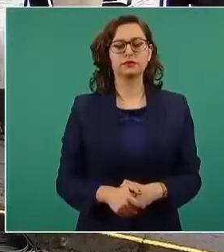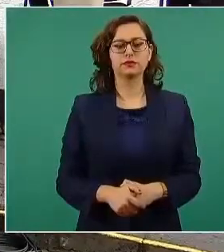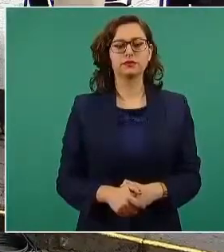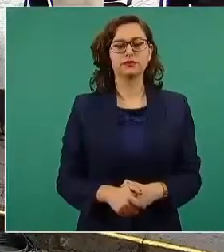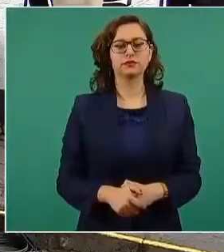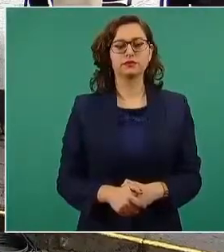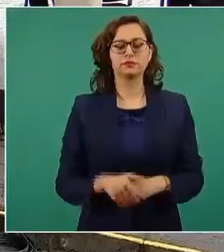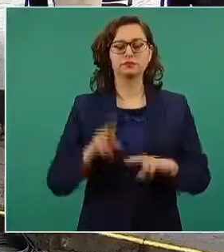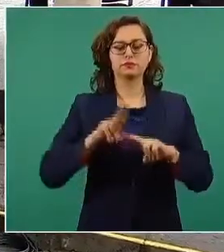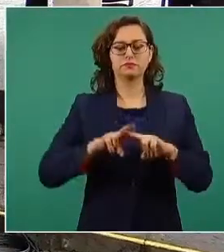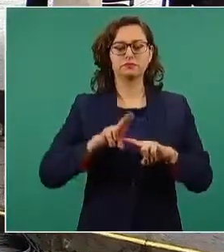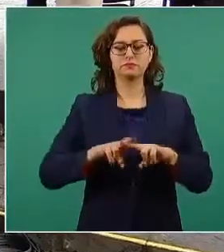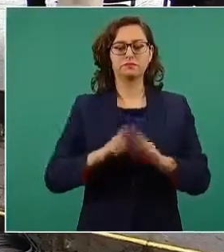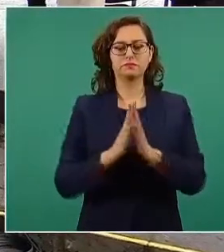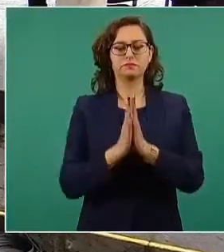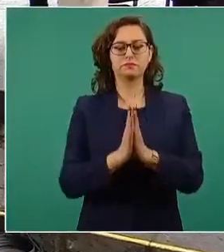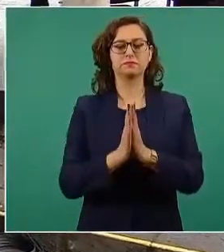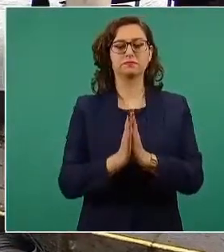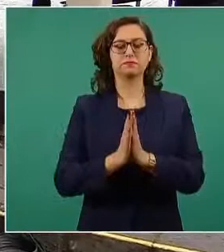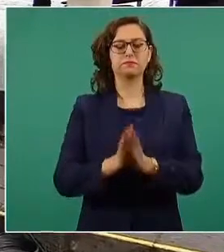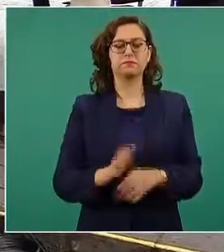Favor de tomar asiento.